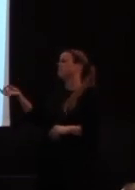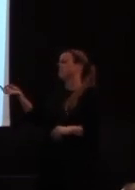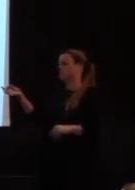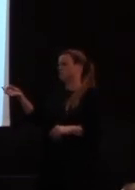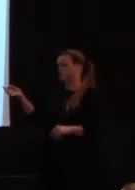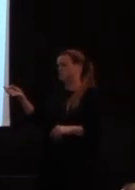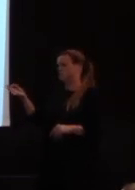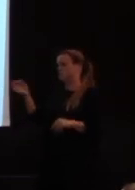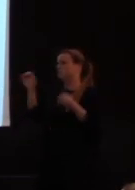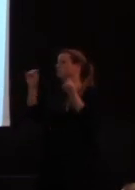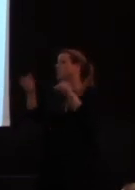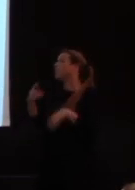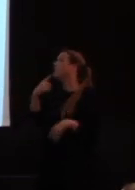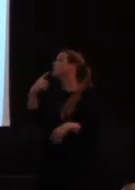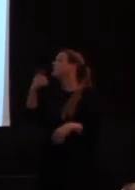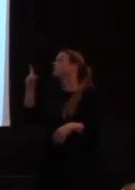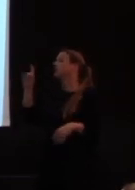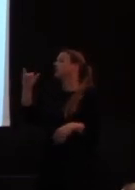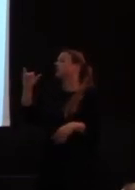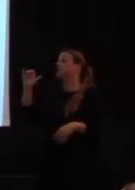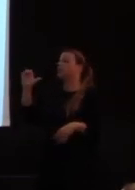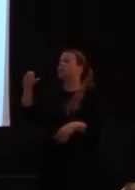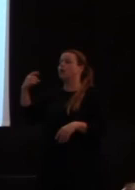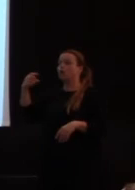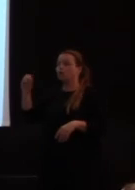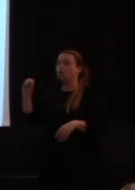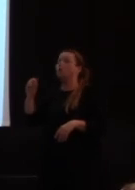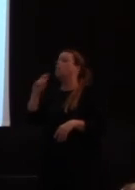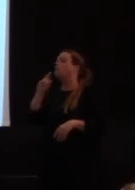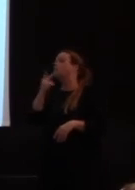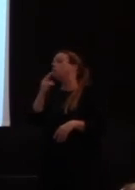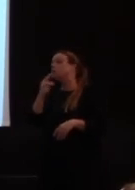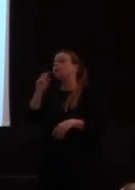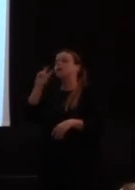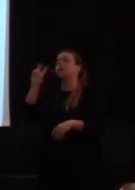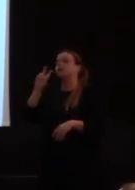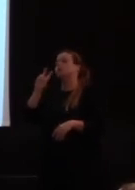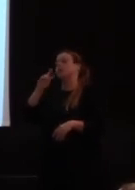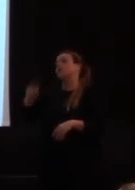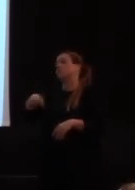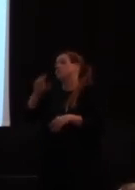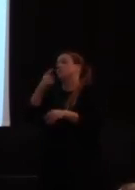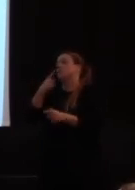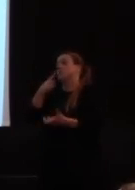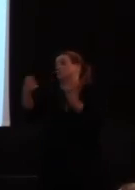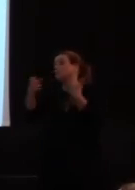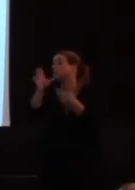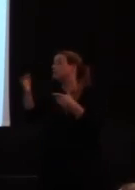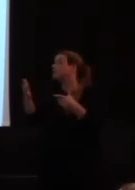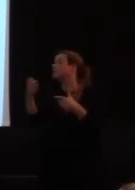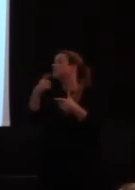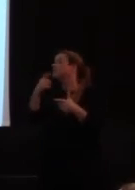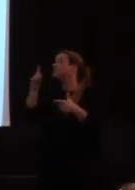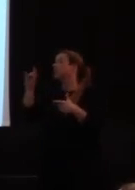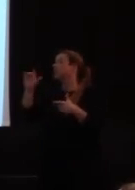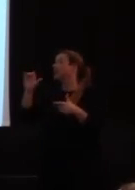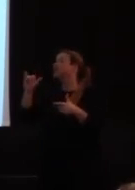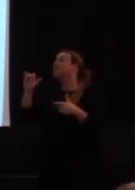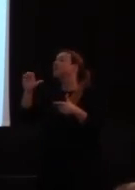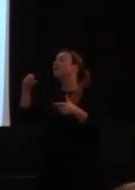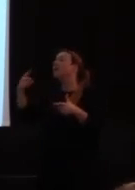como ha dicho Diego, un pronombre se reconoce porque tal como decía Diego, y Diego, no, el chico lo